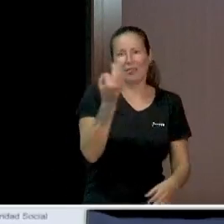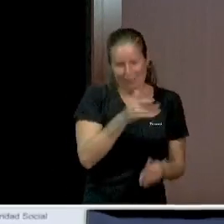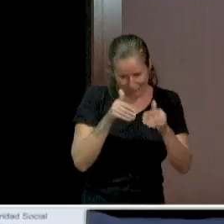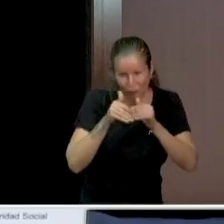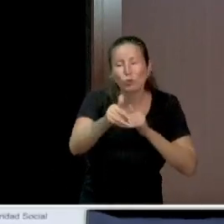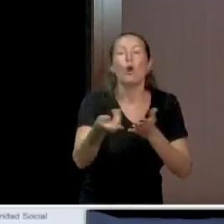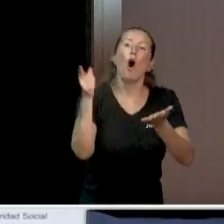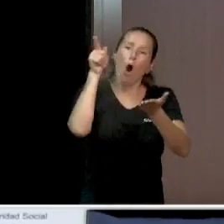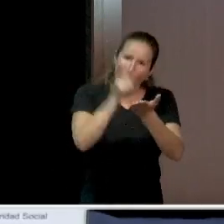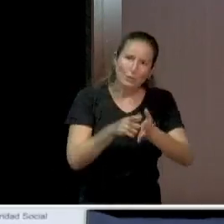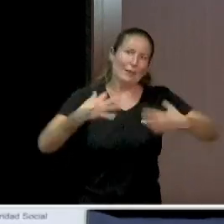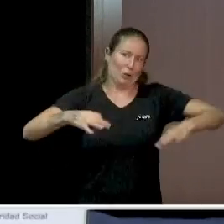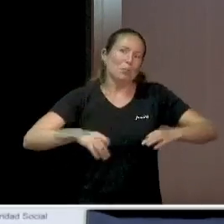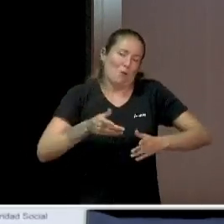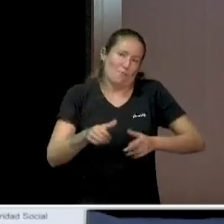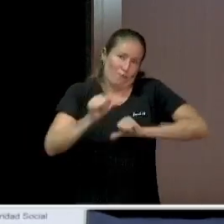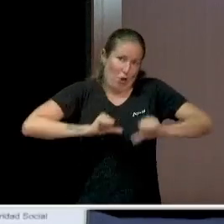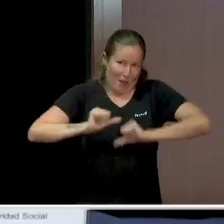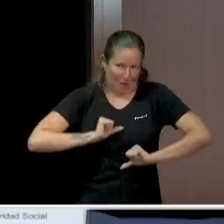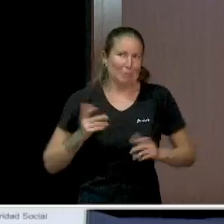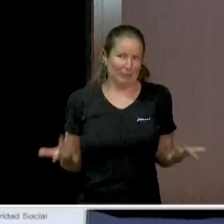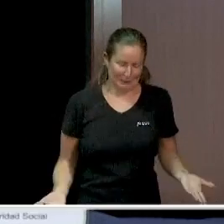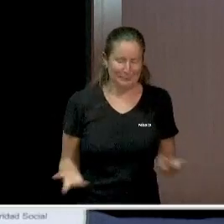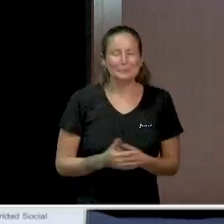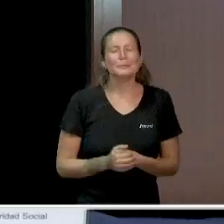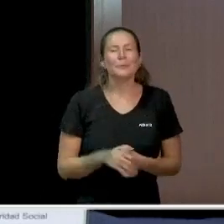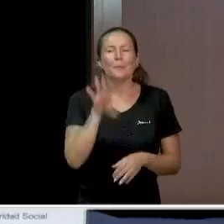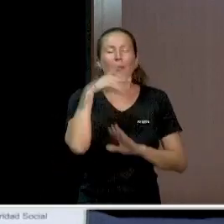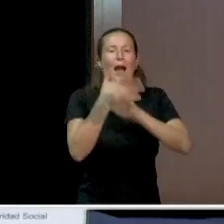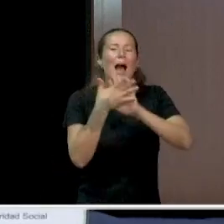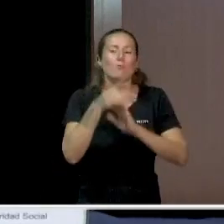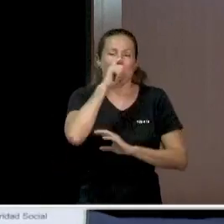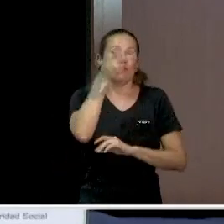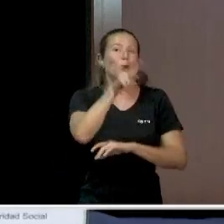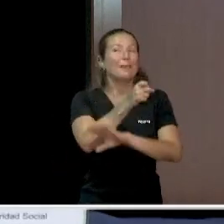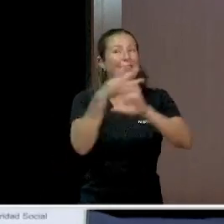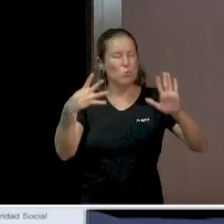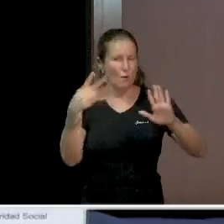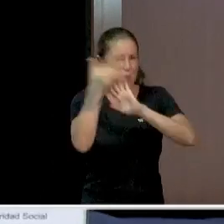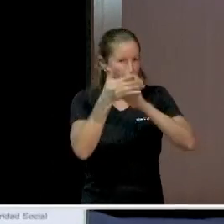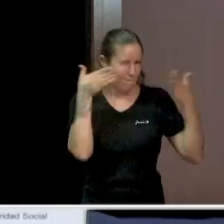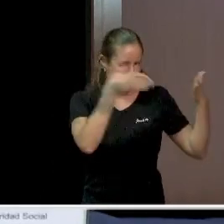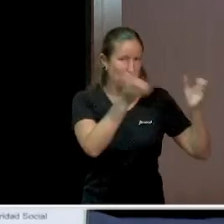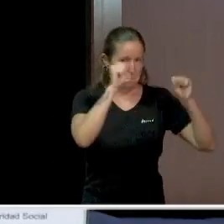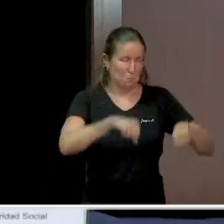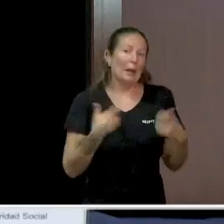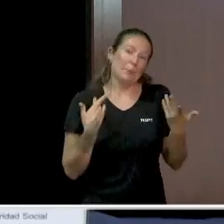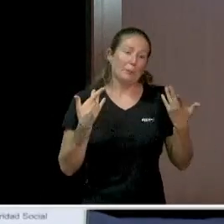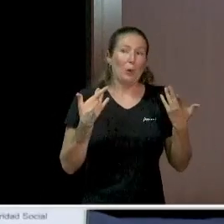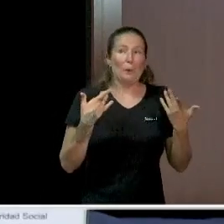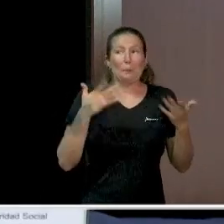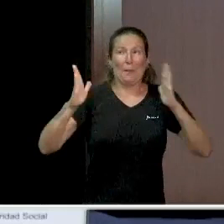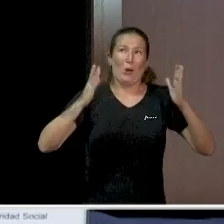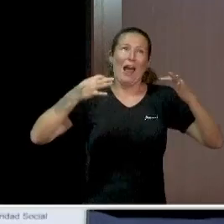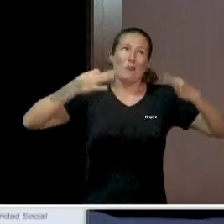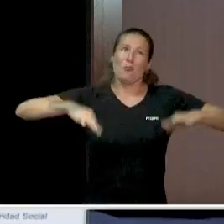hemos de tender a recuperar. Entonces, me voy a referir a cómo estábamos en 2019, último año de la normalidad antes